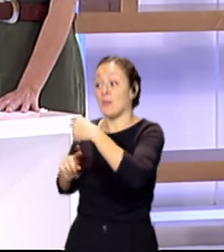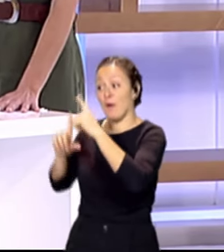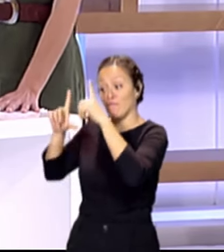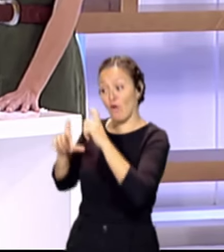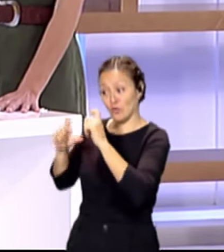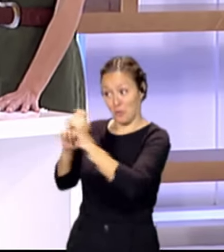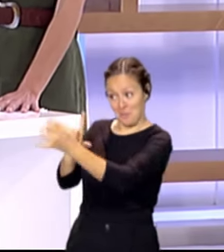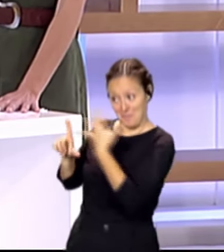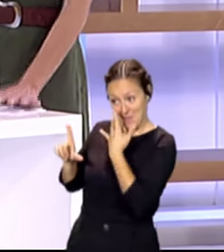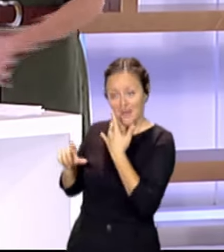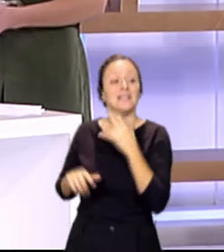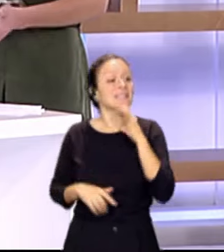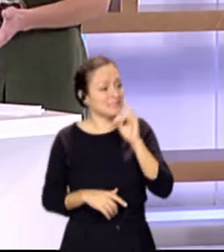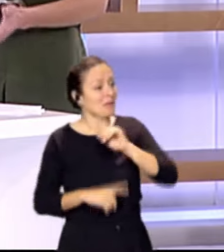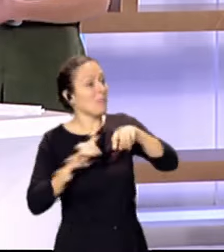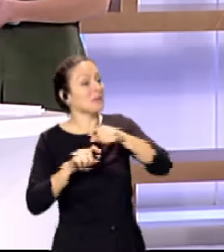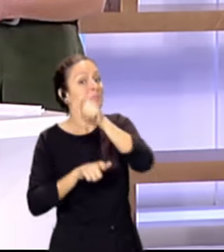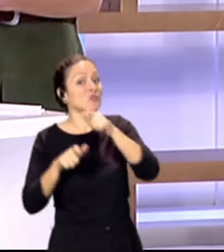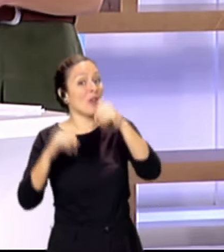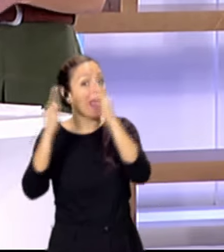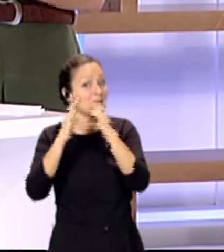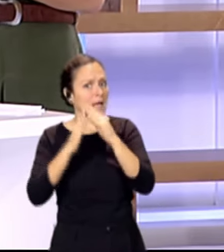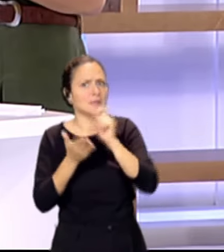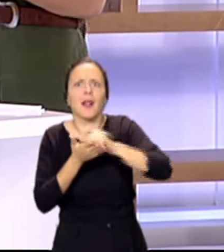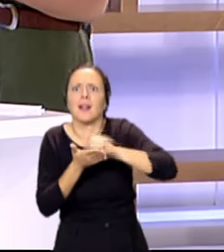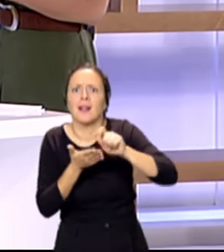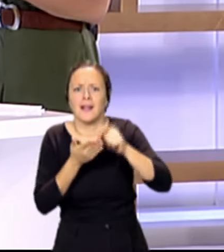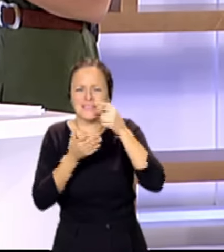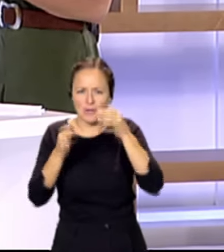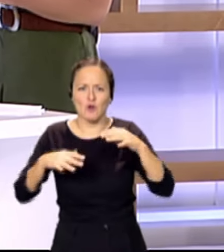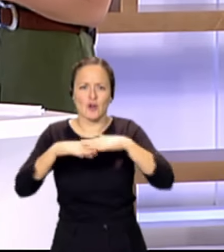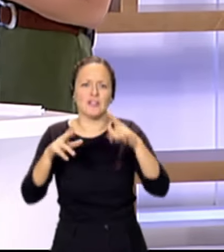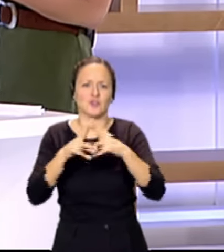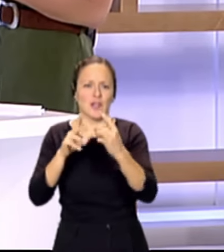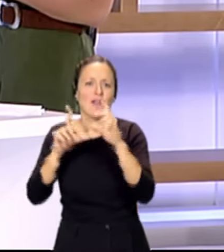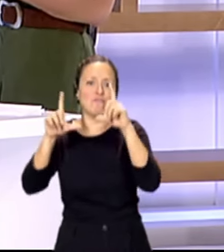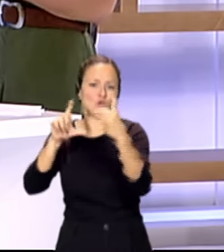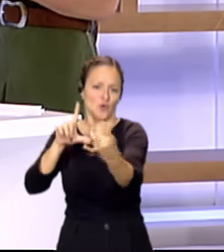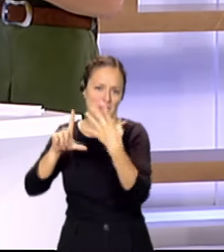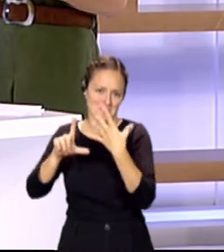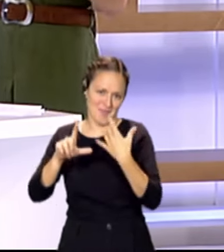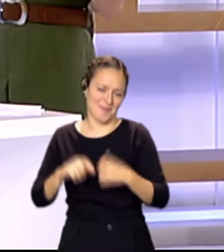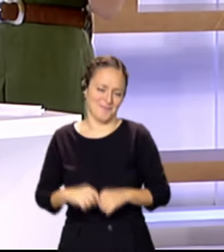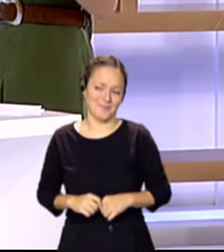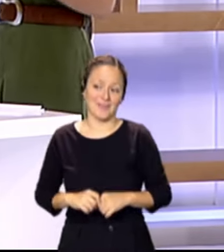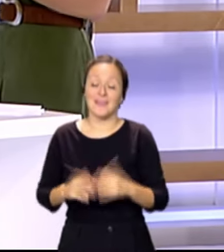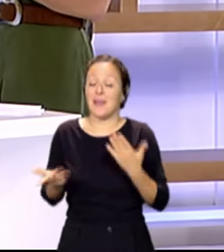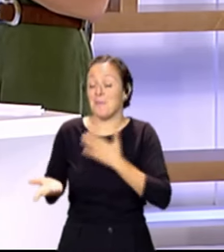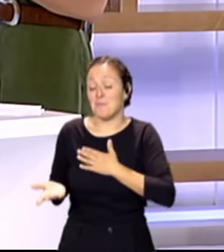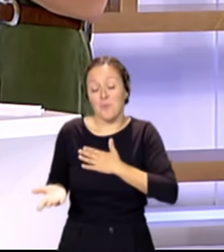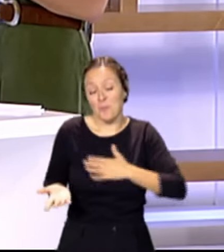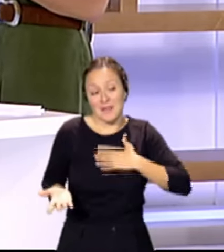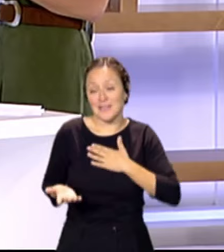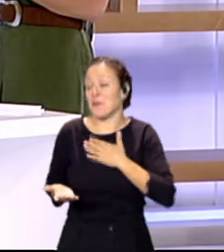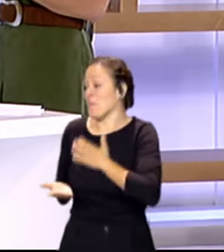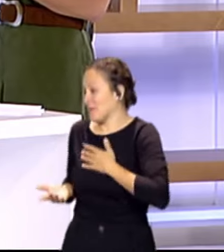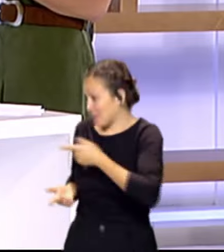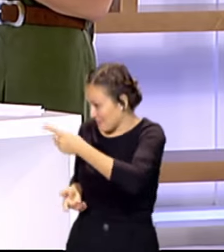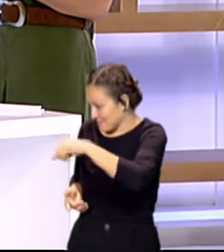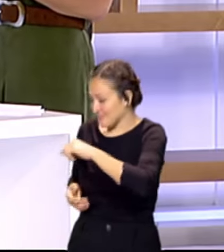aquellos que lo están que están en casa tomando nota seguramente nos mandarán la foto a nuestras redes sociales Pedro ha sido un placer sobre todo es nuestro Muchas gracias por Cómo está la agenda de nuestro chef